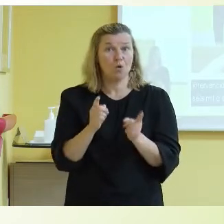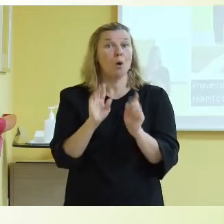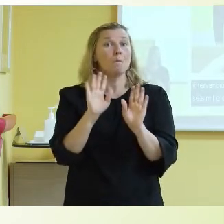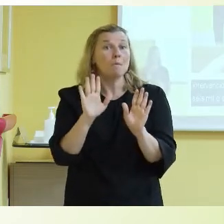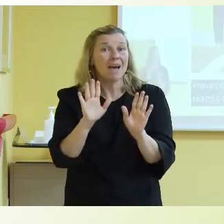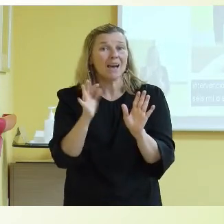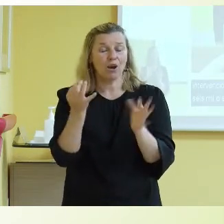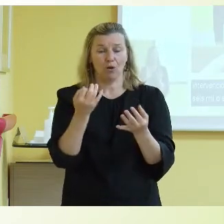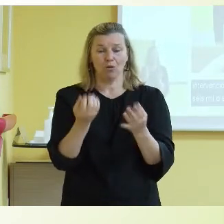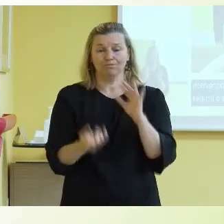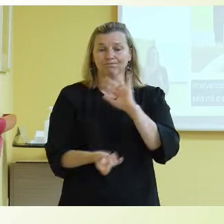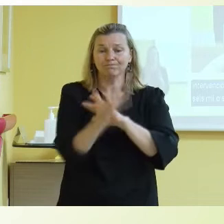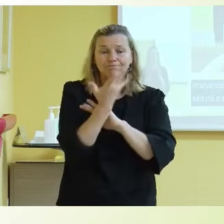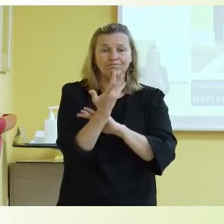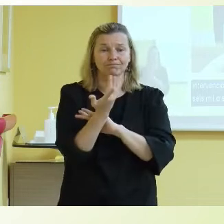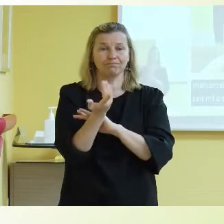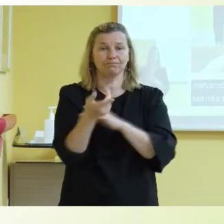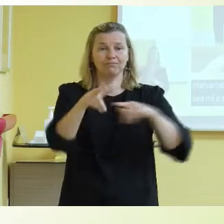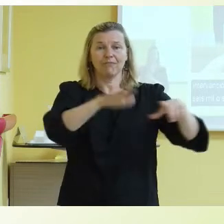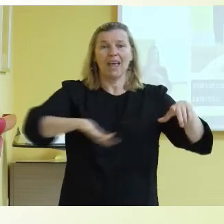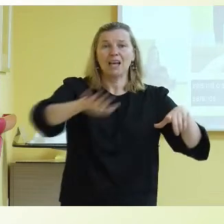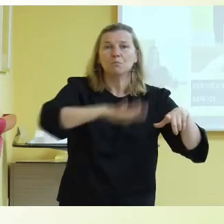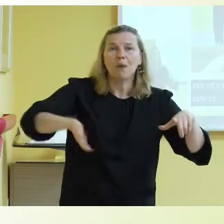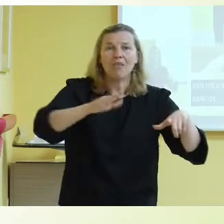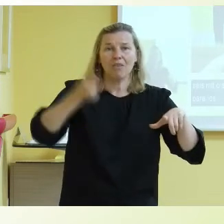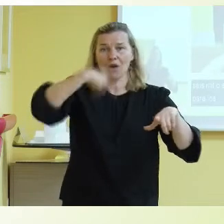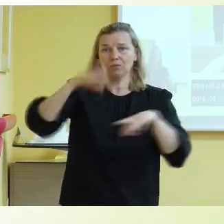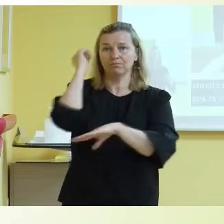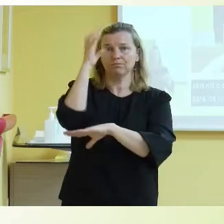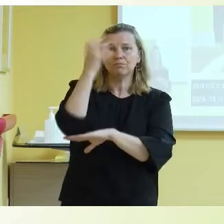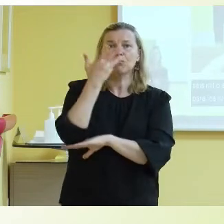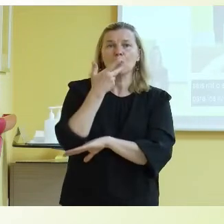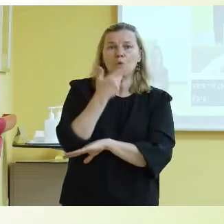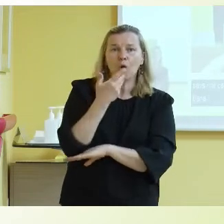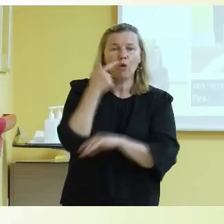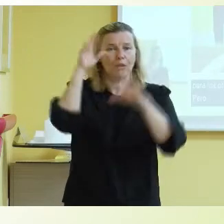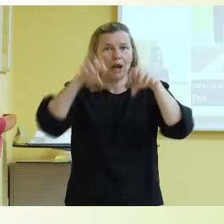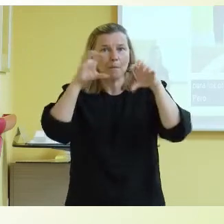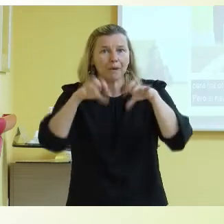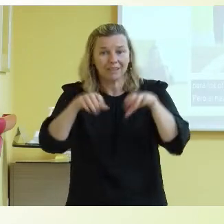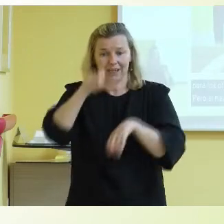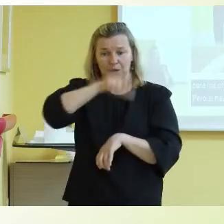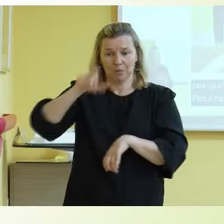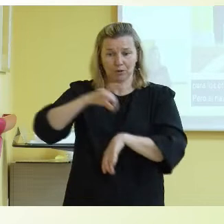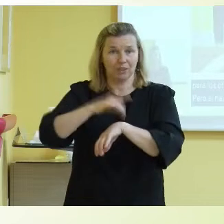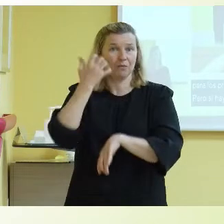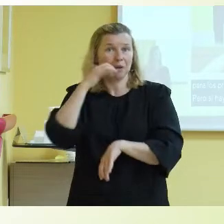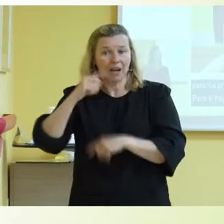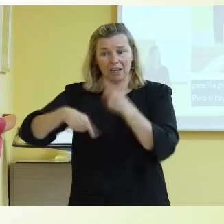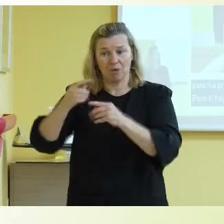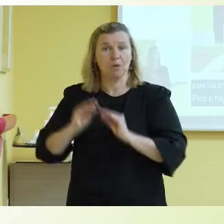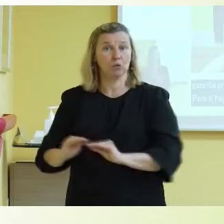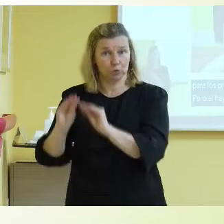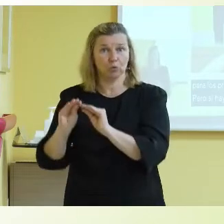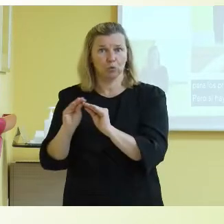que crear espacios donde poder dar a conocer esta realidad y lo que viven las personas con una enfermedad rara y las familias. Y este es uno de